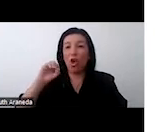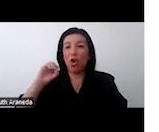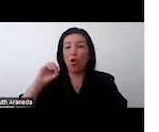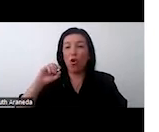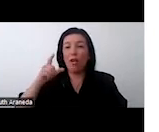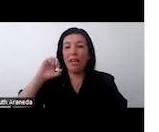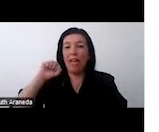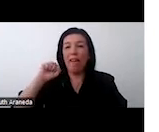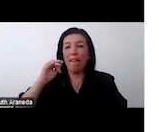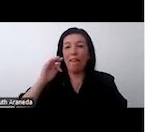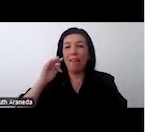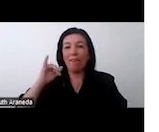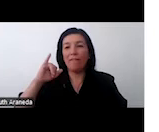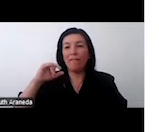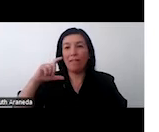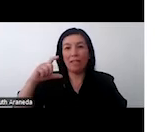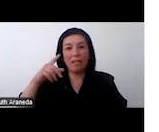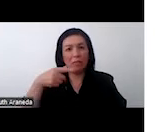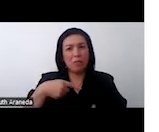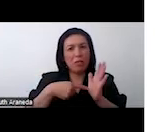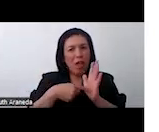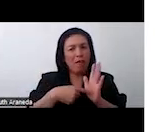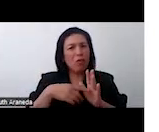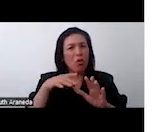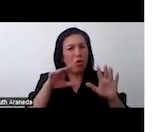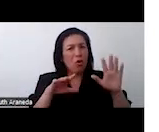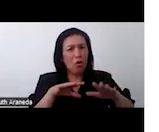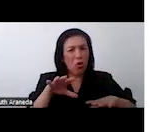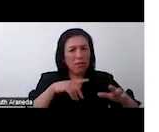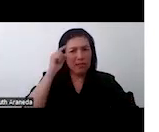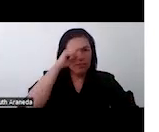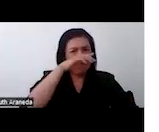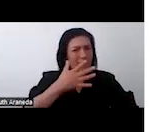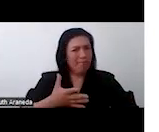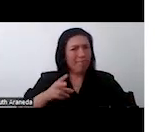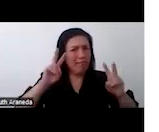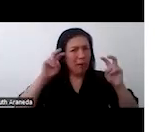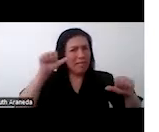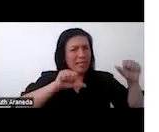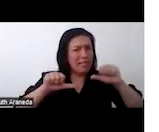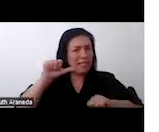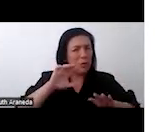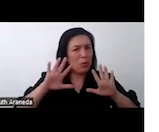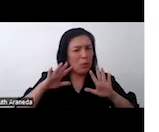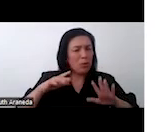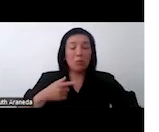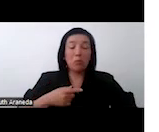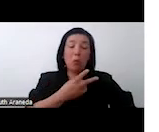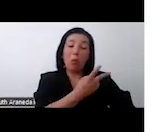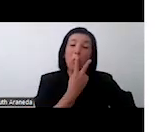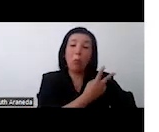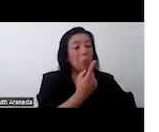presentaban cosas bastante complejas, digamos, dentro de las ciencias. Y en ese momento conversamos la idea